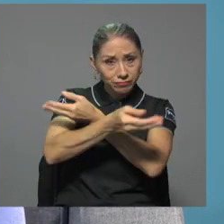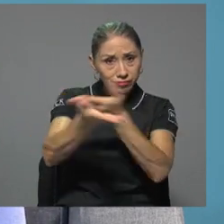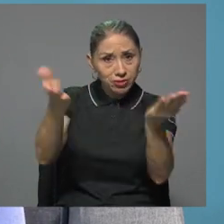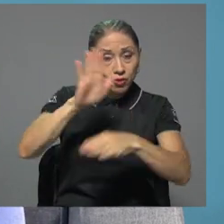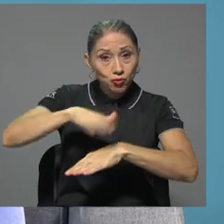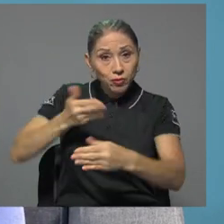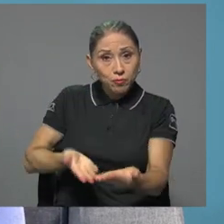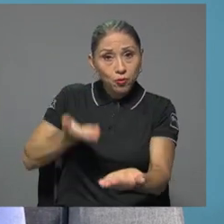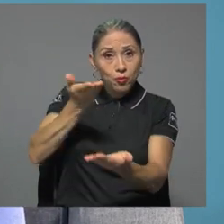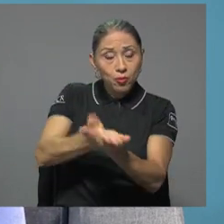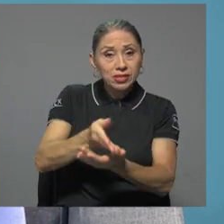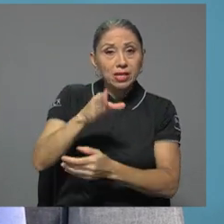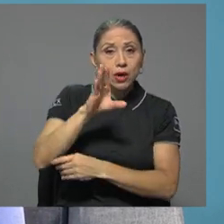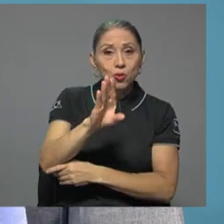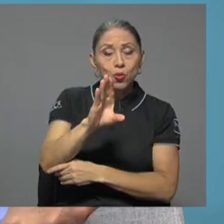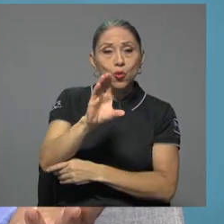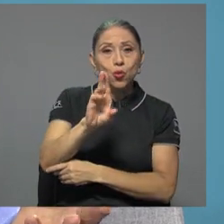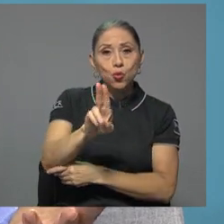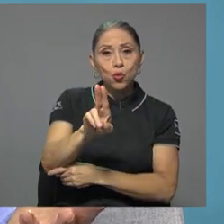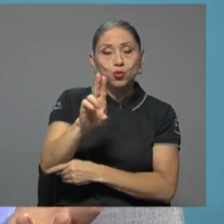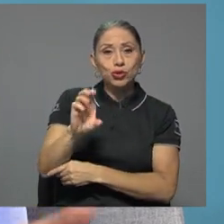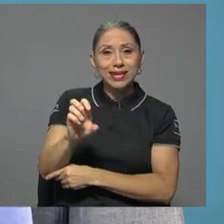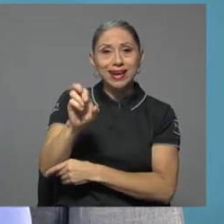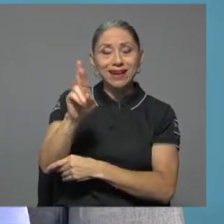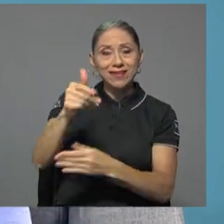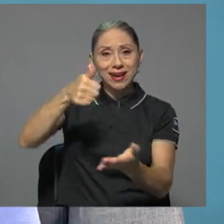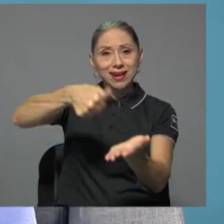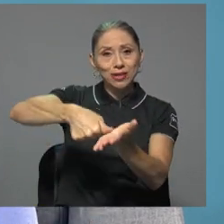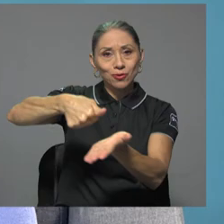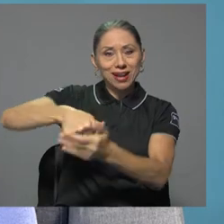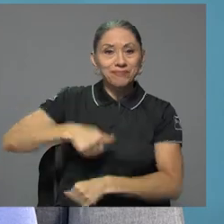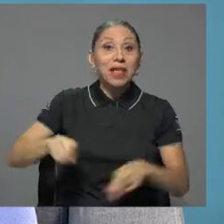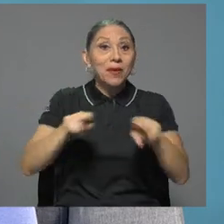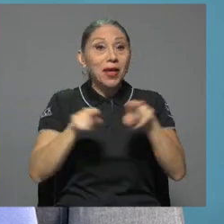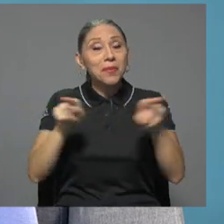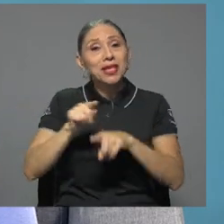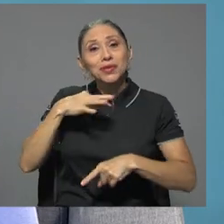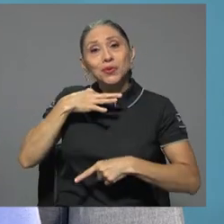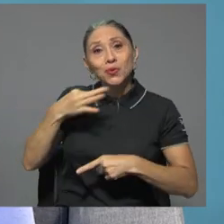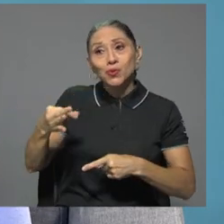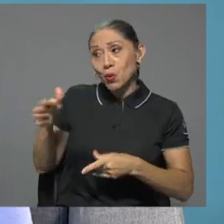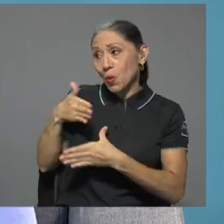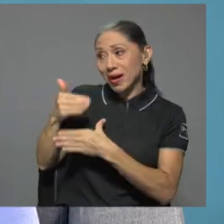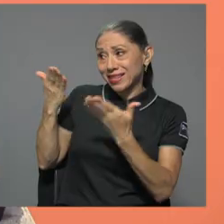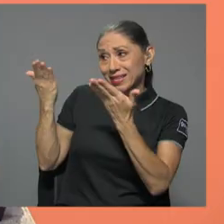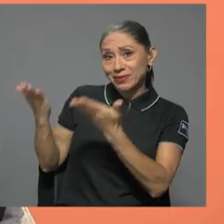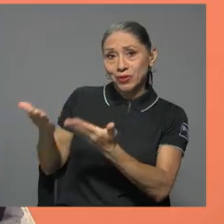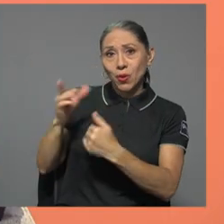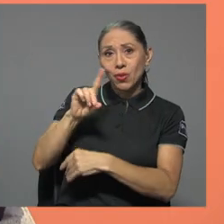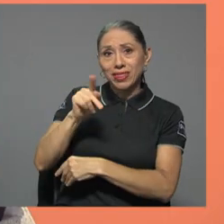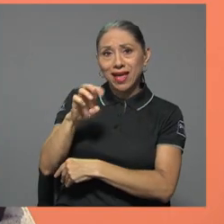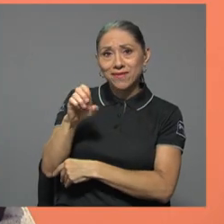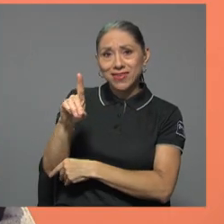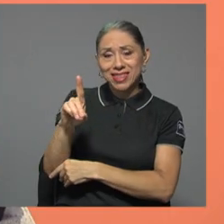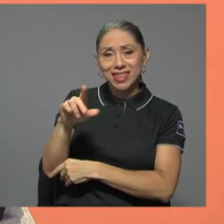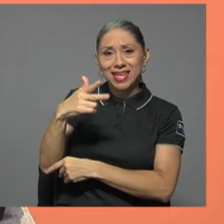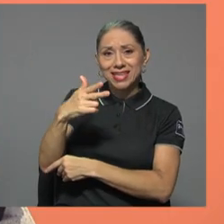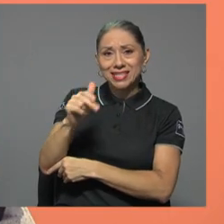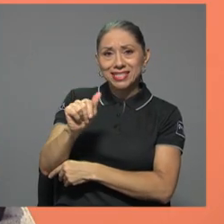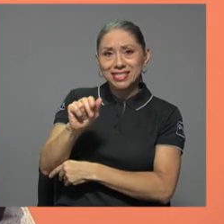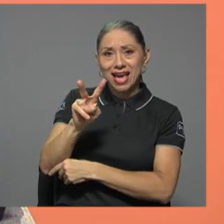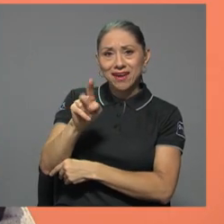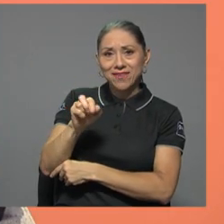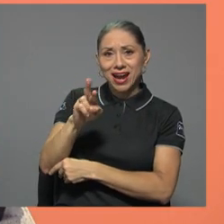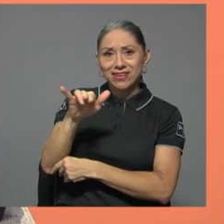esta propuesta de usher electoral y bueno también es un gusto compartir esta noche micrófonos con david chavarría el periodista de